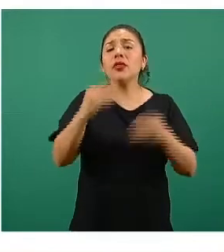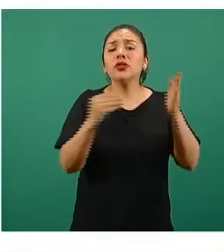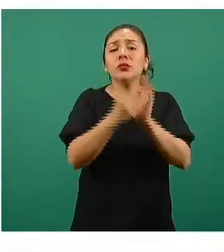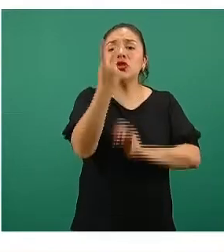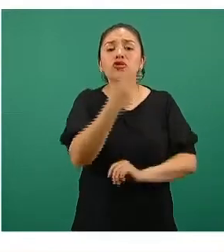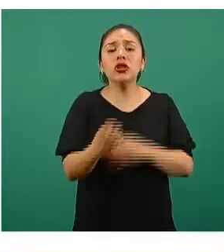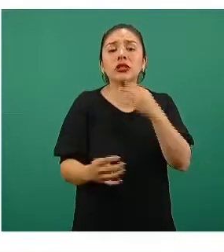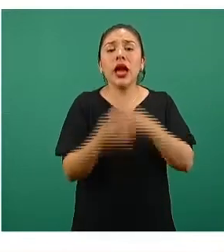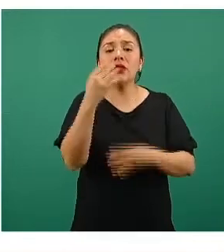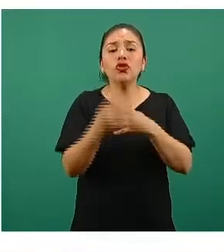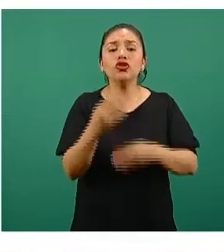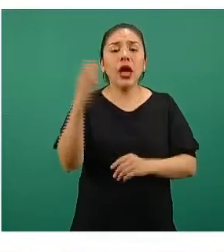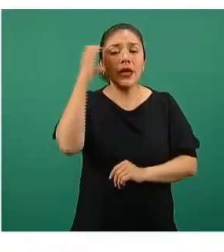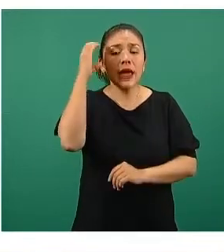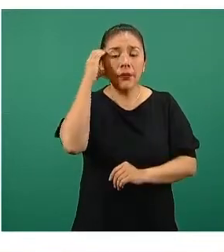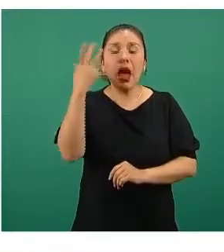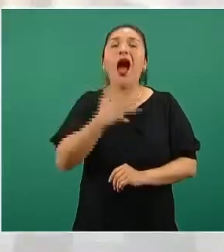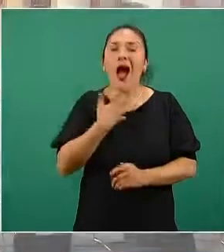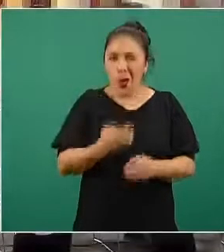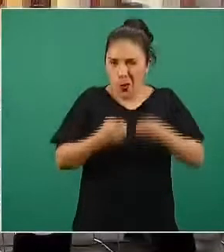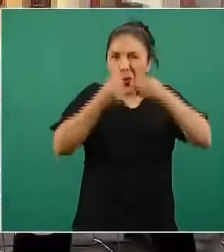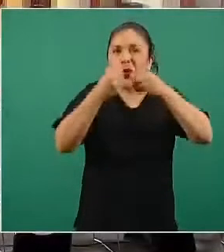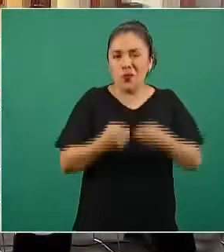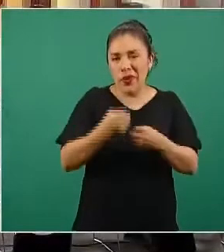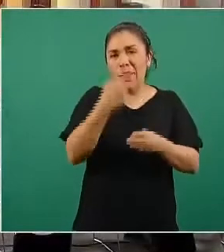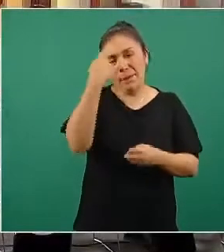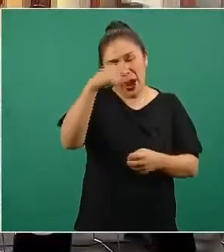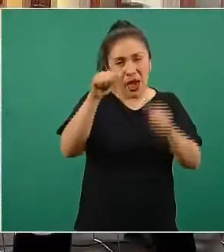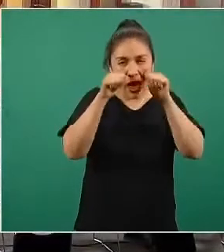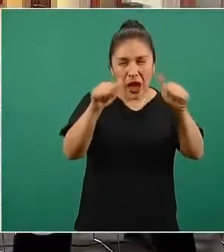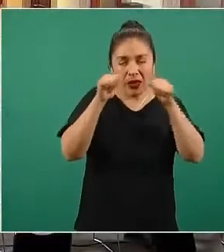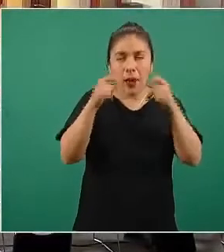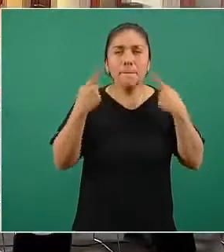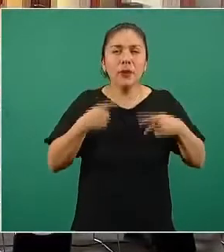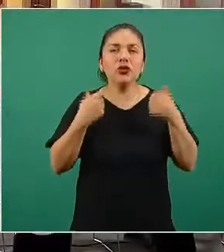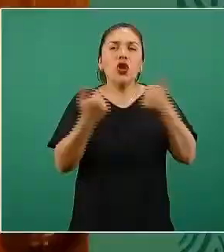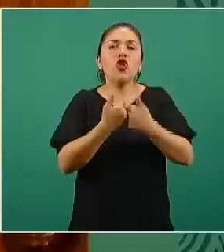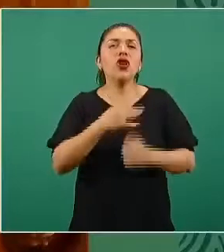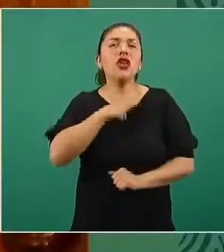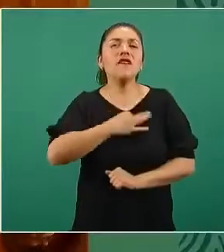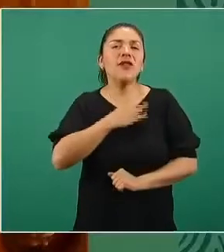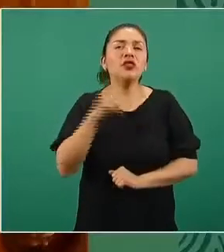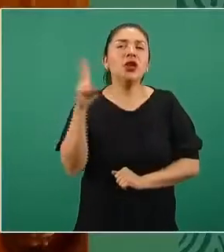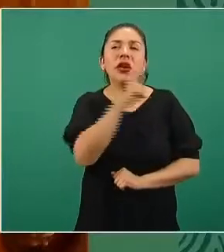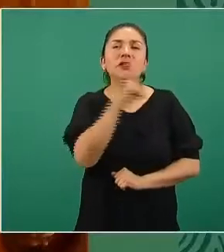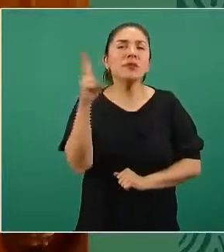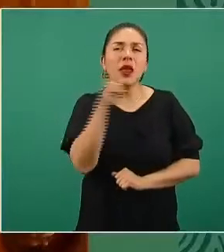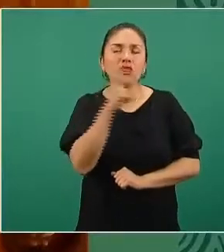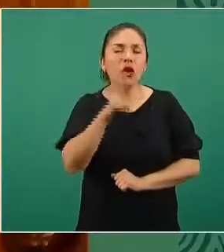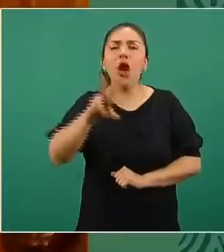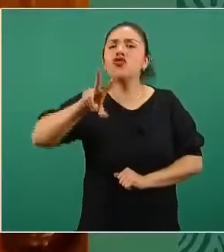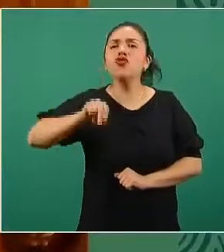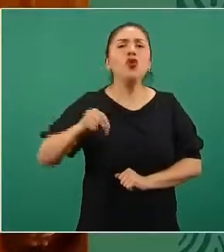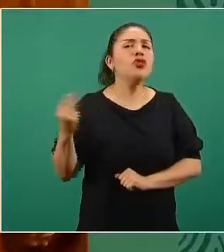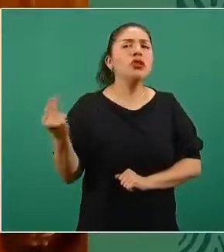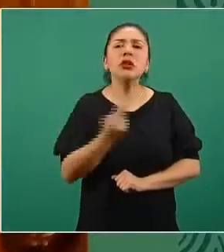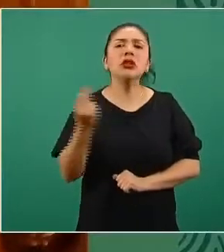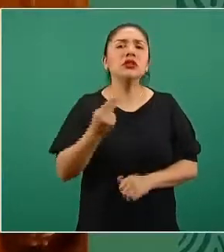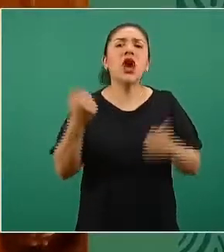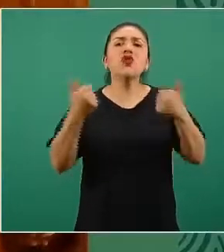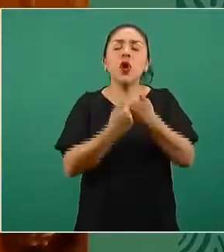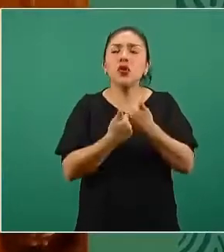14,214 camas ocupadas para atender a personas con infección respiratoria aguda grave que no requieren de